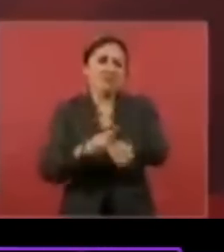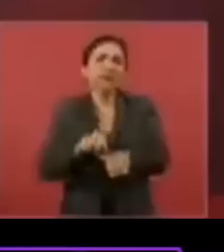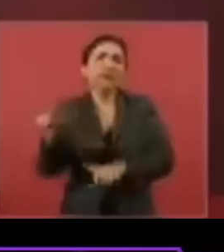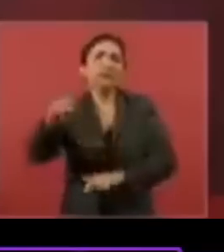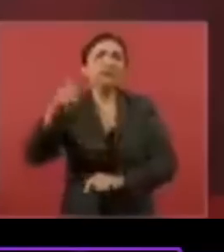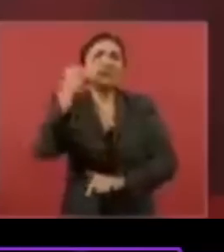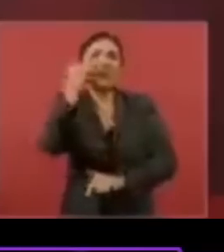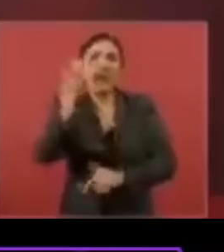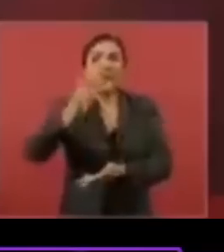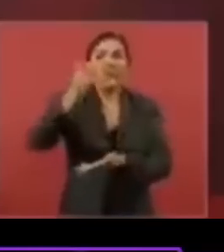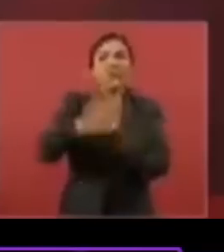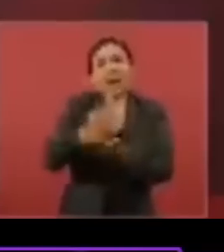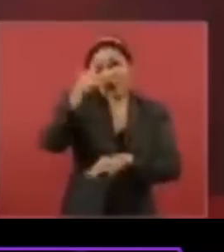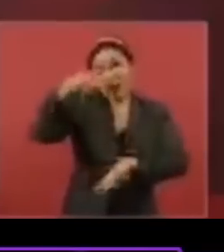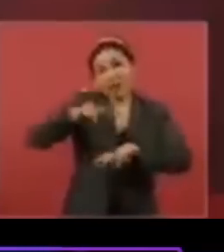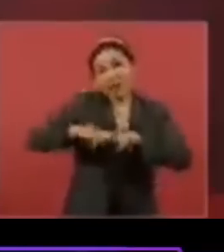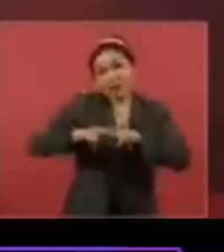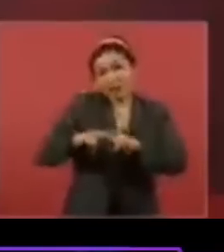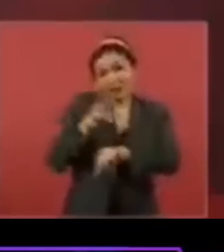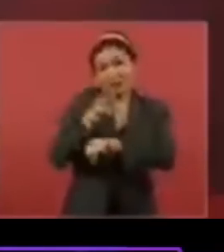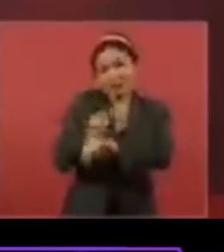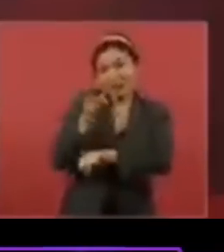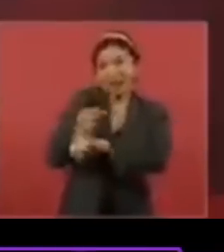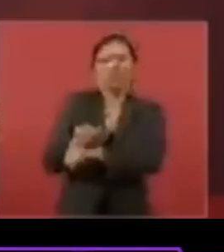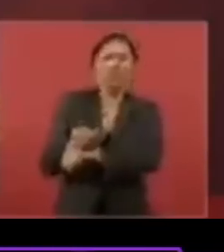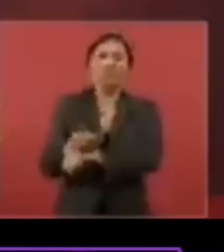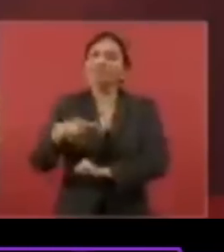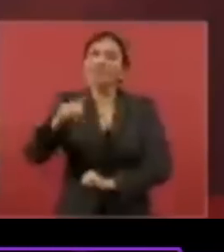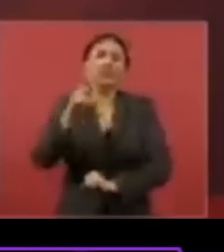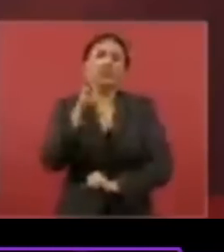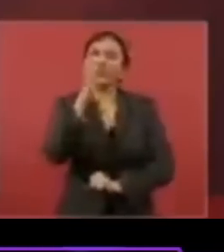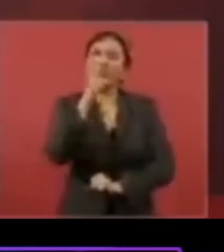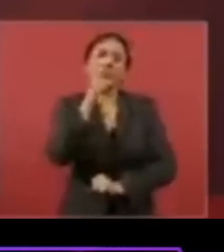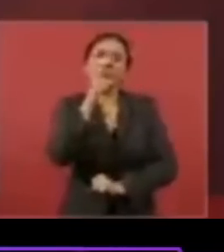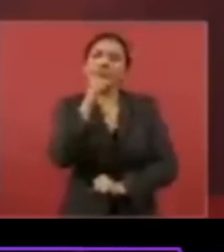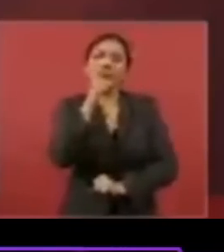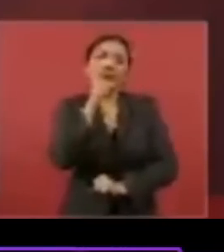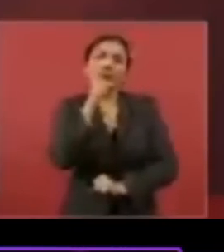Queriendo parar las obras, pero no van a poder,